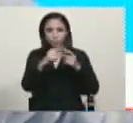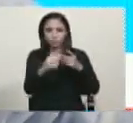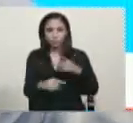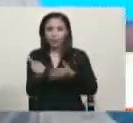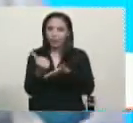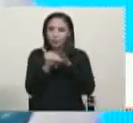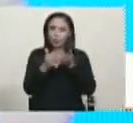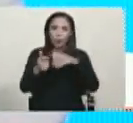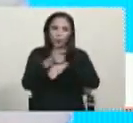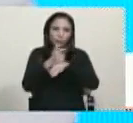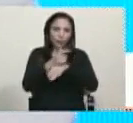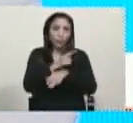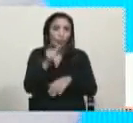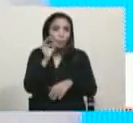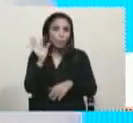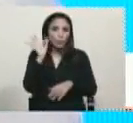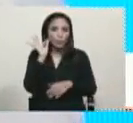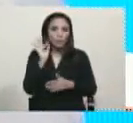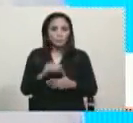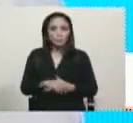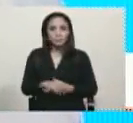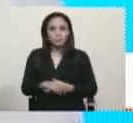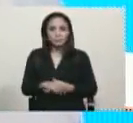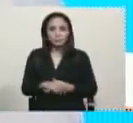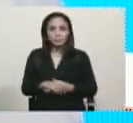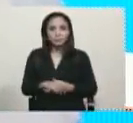nuestros gobernadores y gobernadoras.